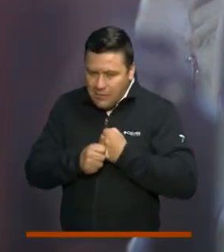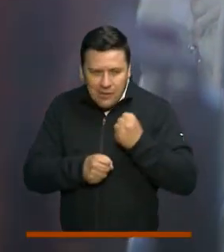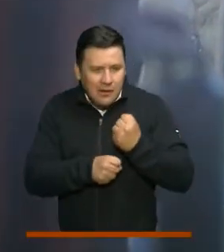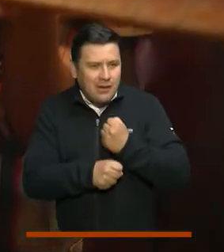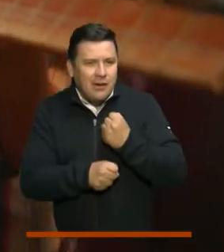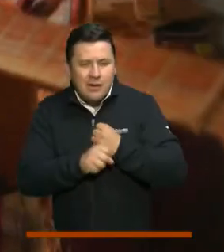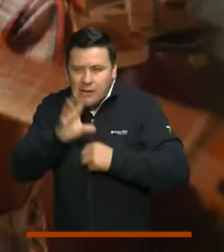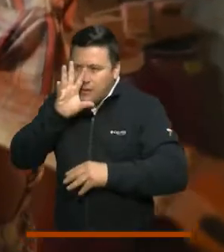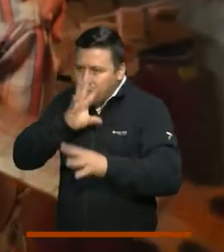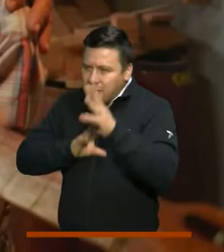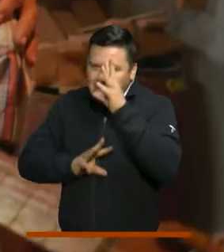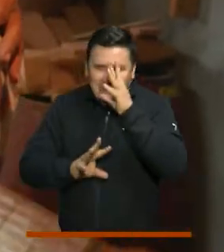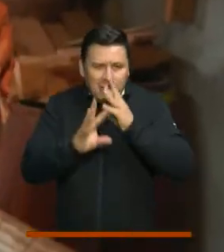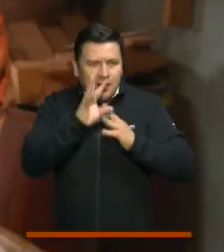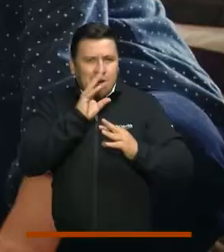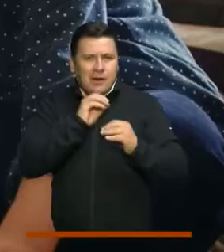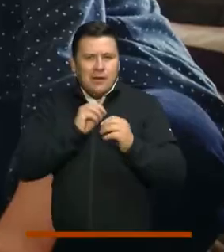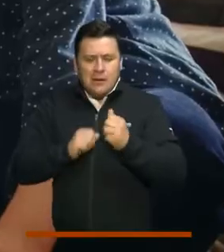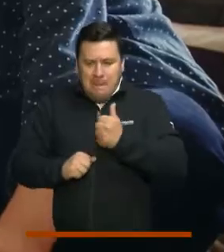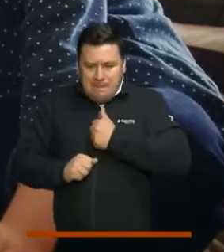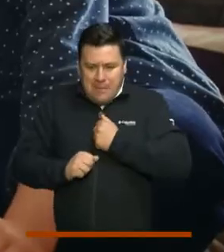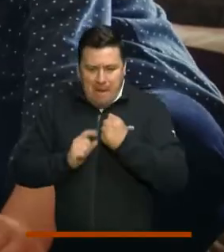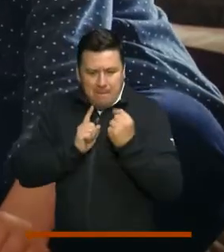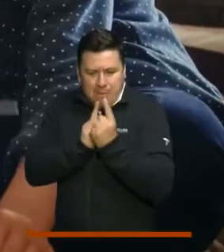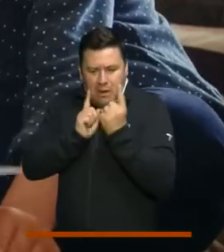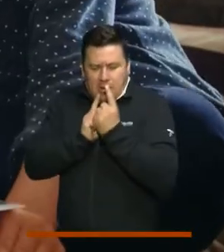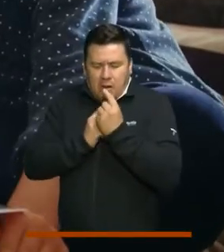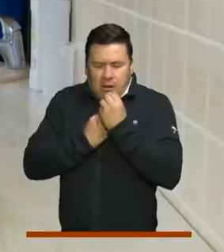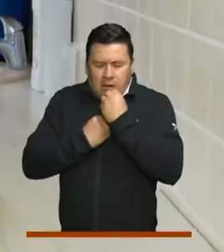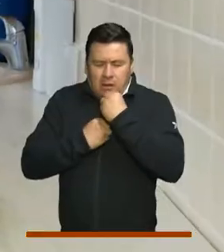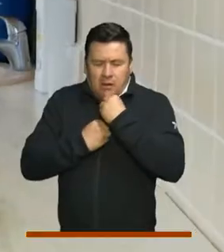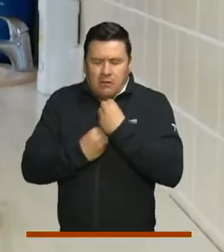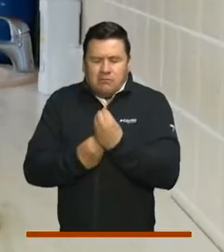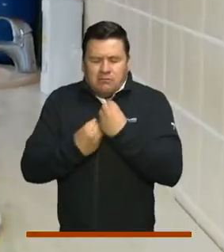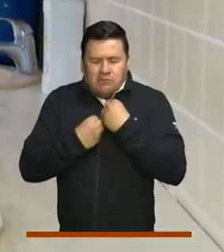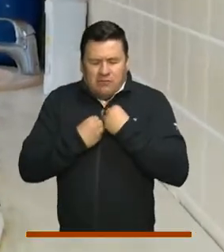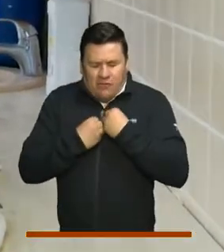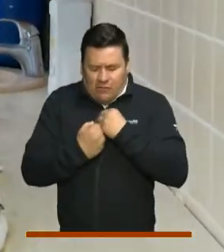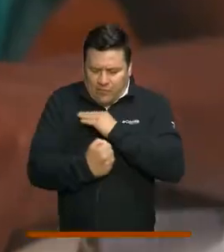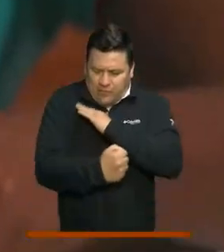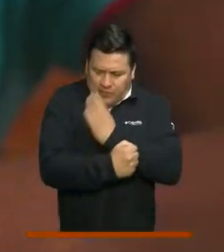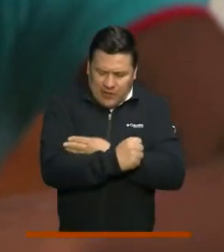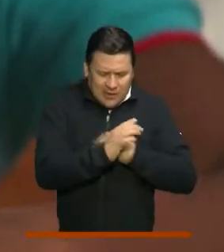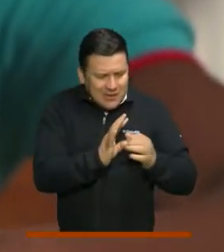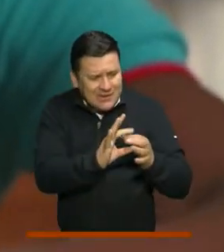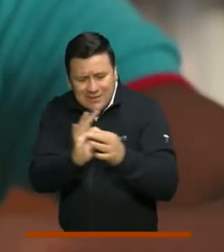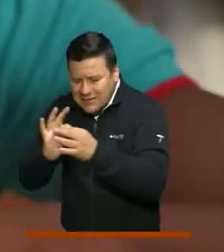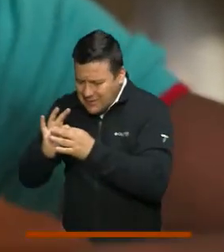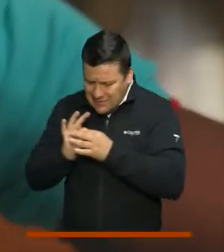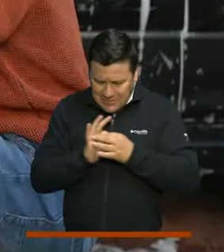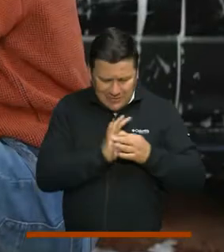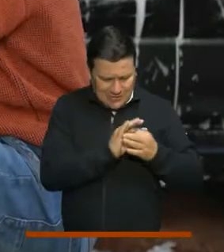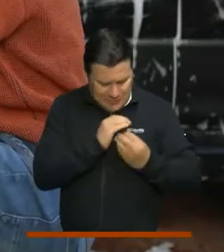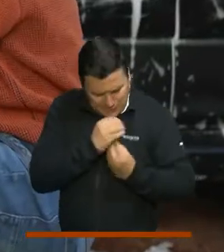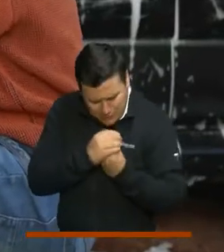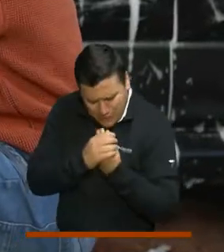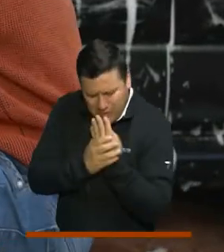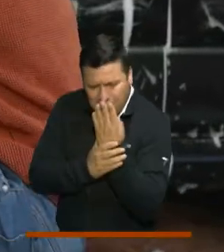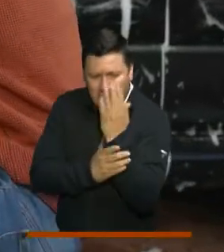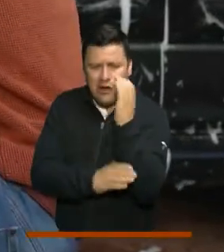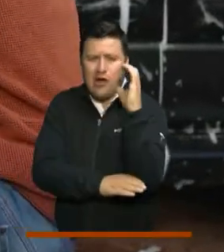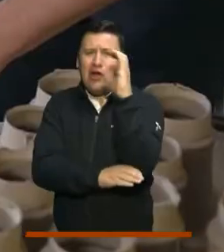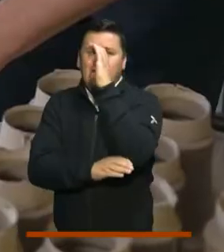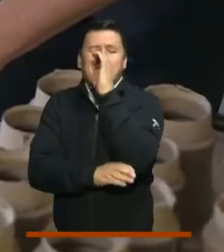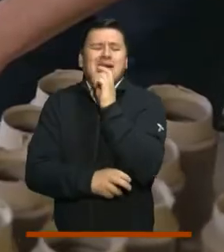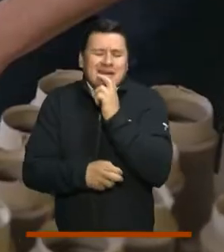trabajar, aprender. Nos encontraremos con nosotros mismos, más fuertes y más unidos. Renacerá una